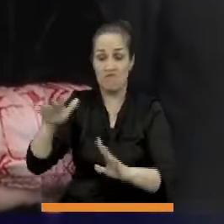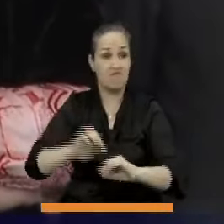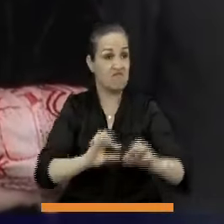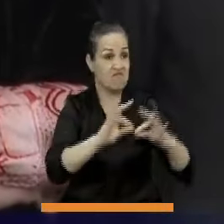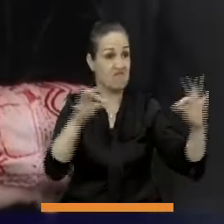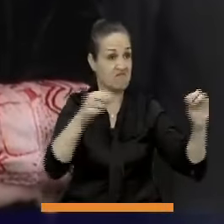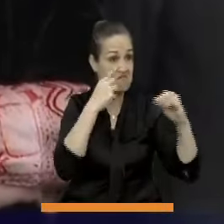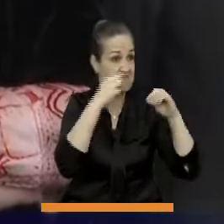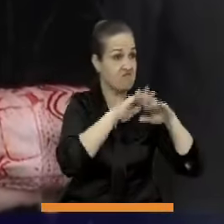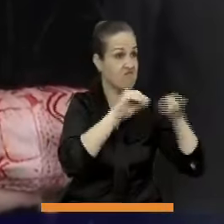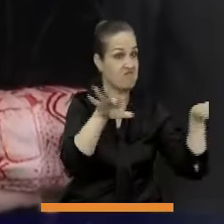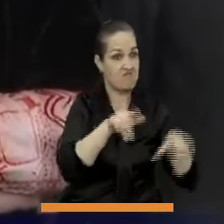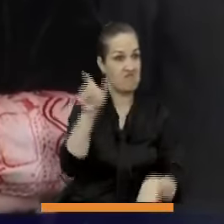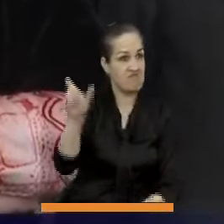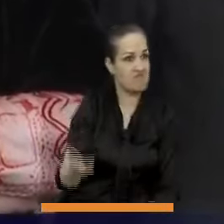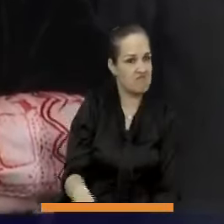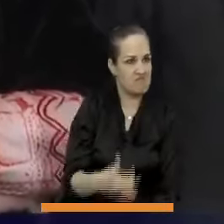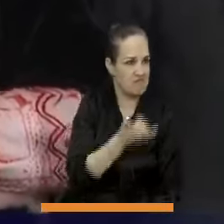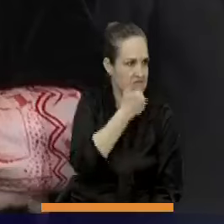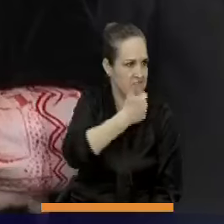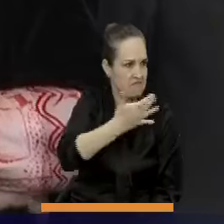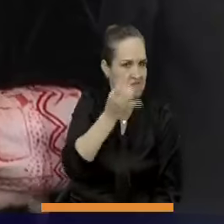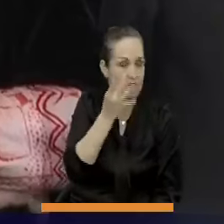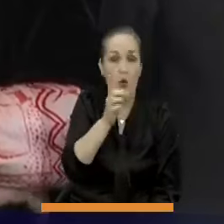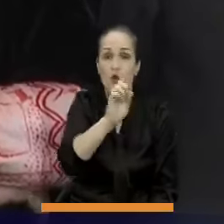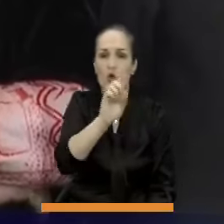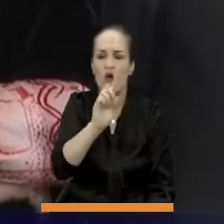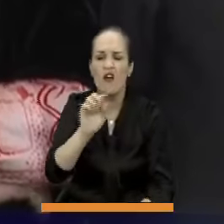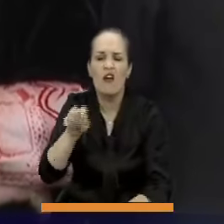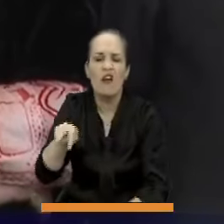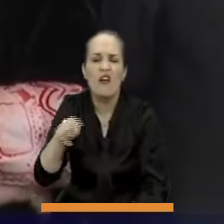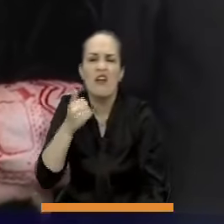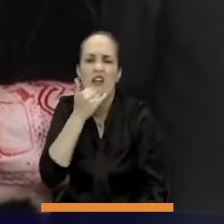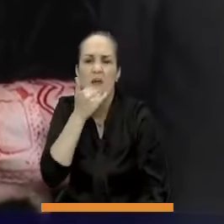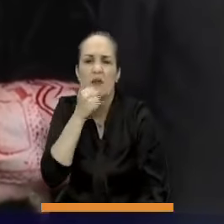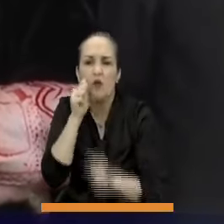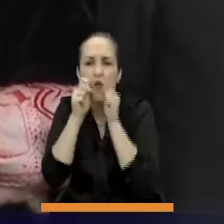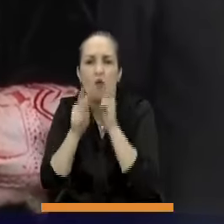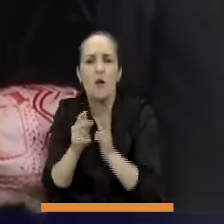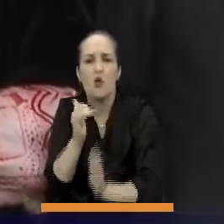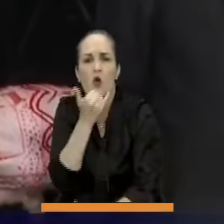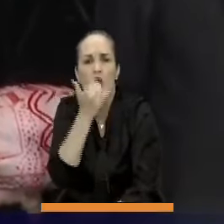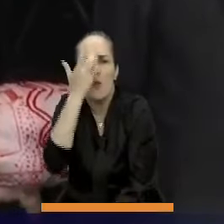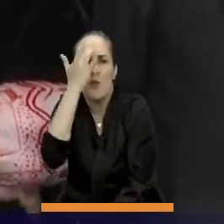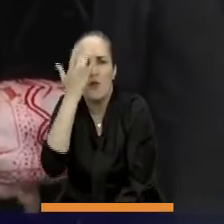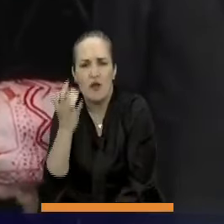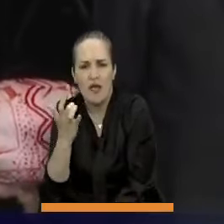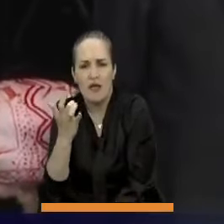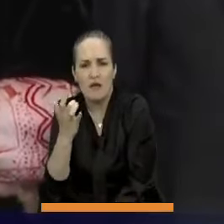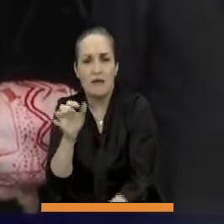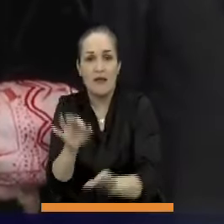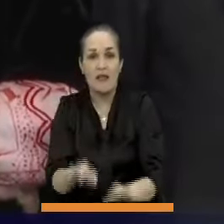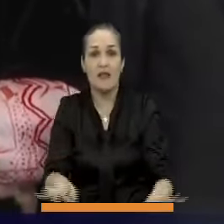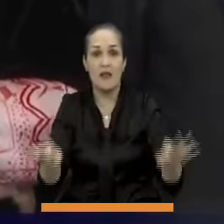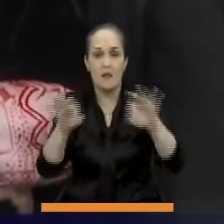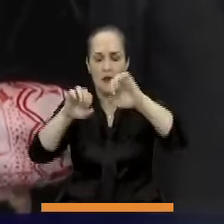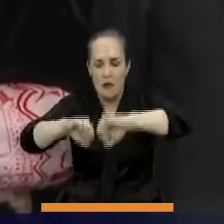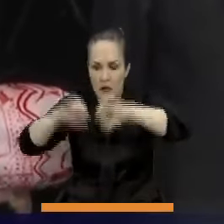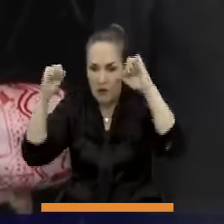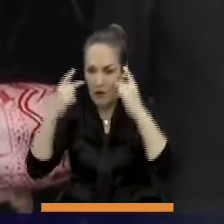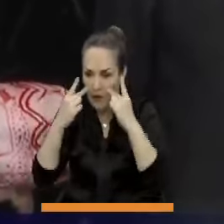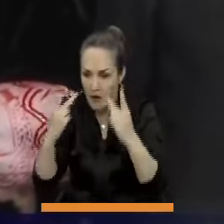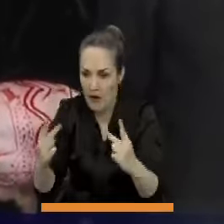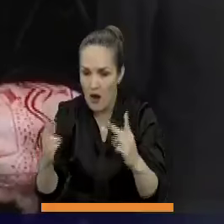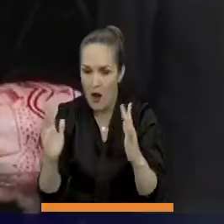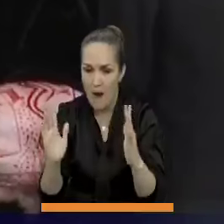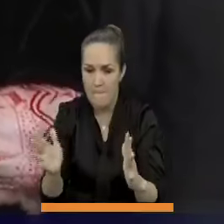de descubrir qué llevó a esa persona a esos errores, y uno va a encontrar ahí el universo del